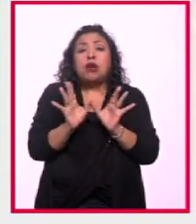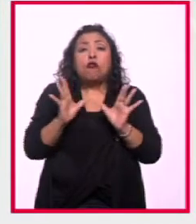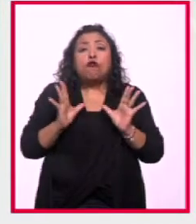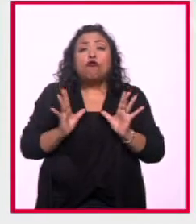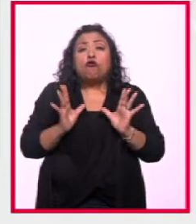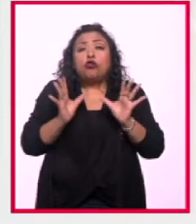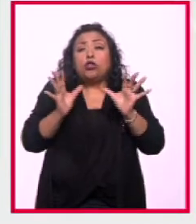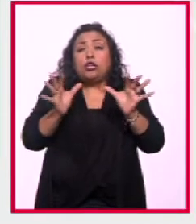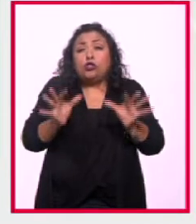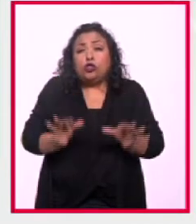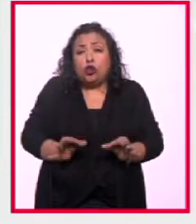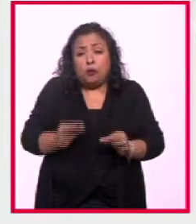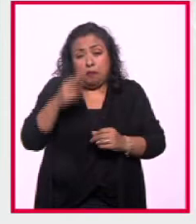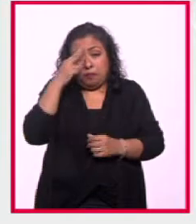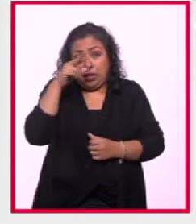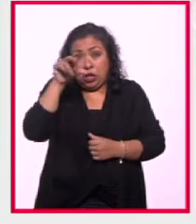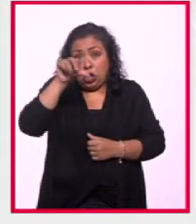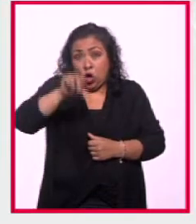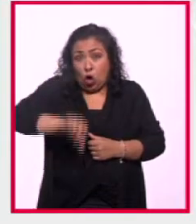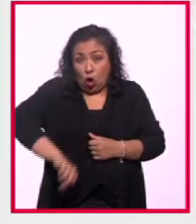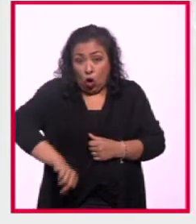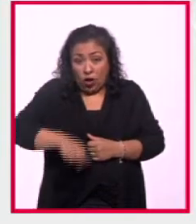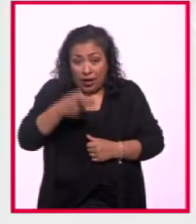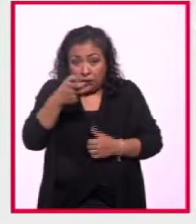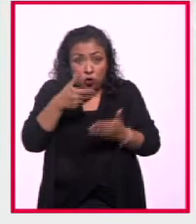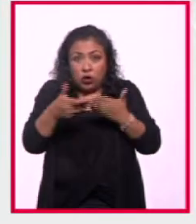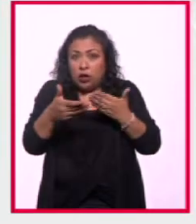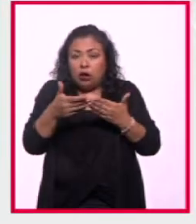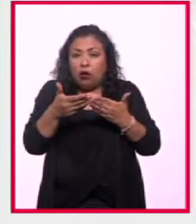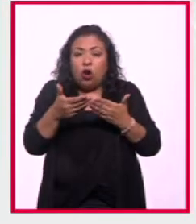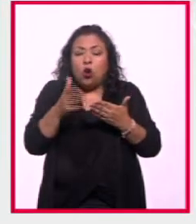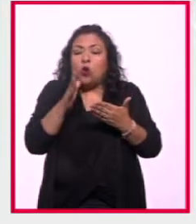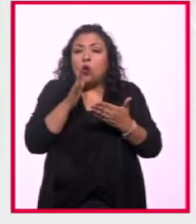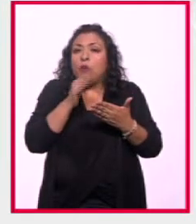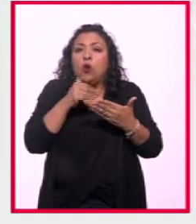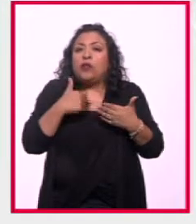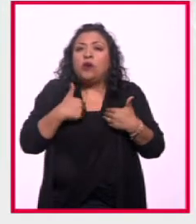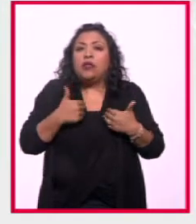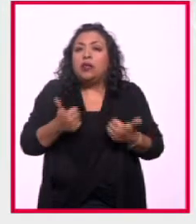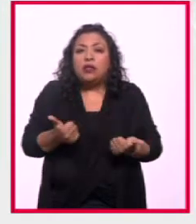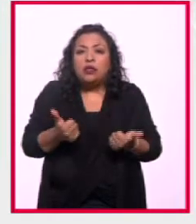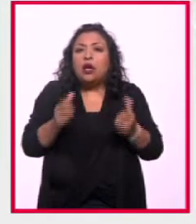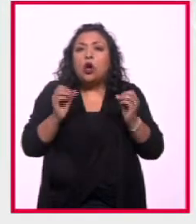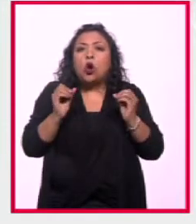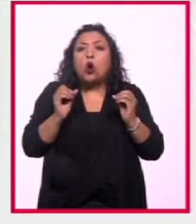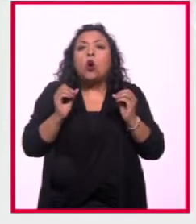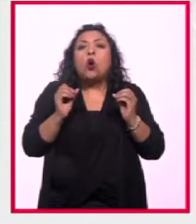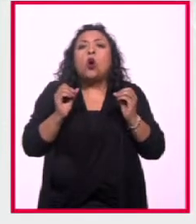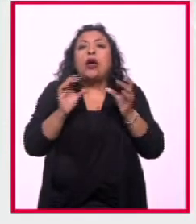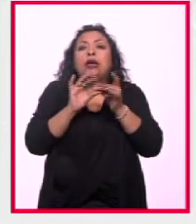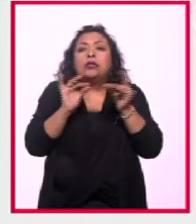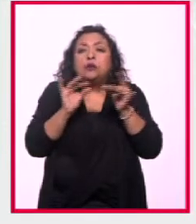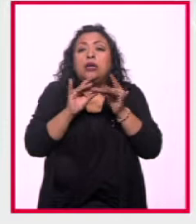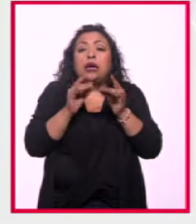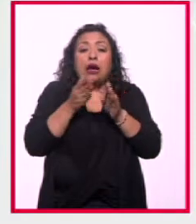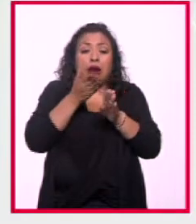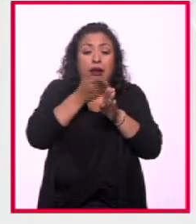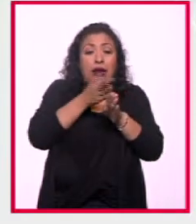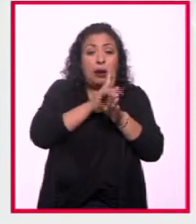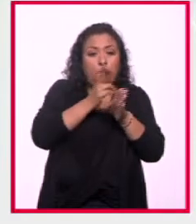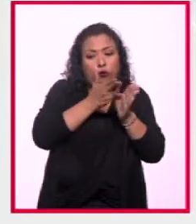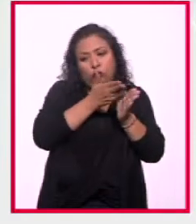el méxico que hoy tenemos no se entiende no se explica sino es a partir de la revolución porque